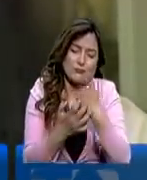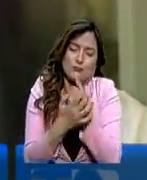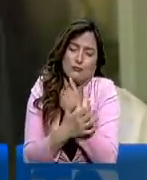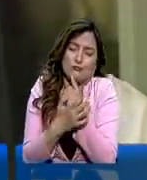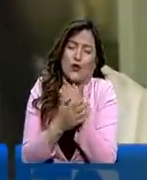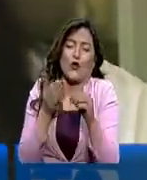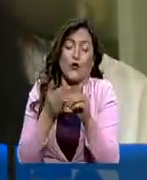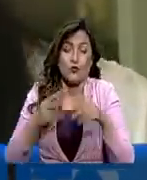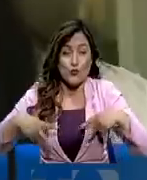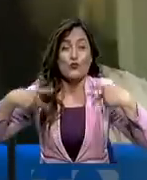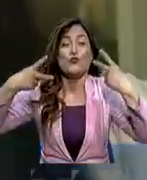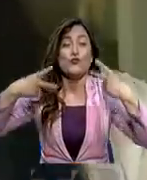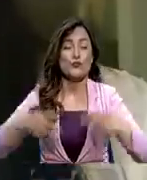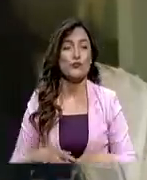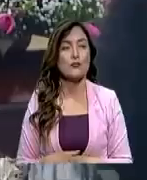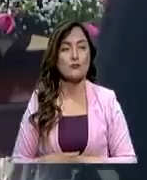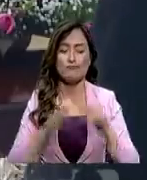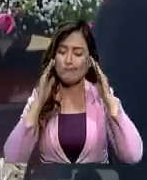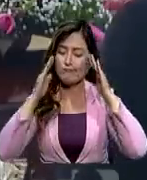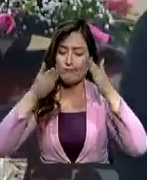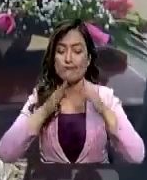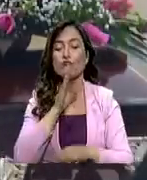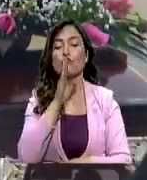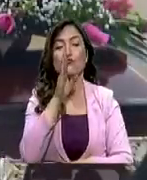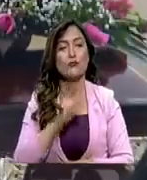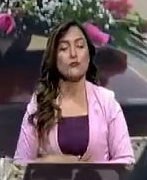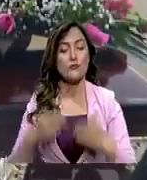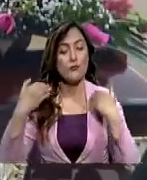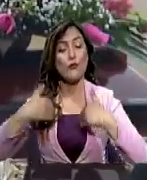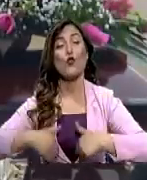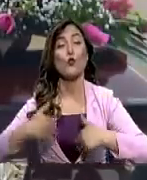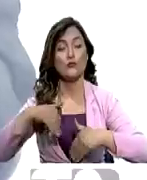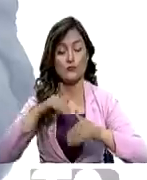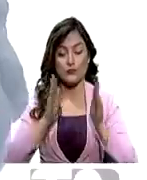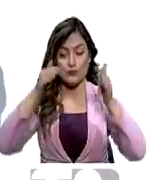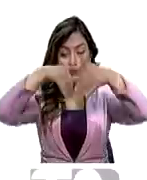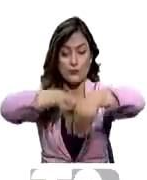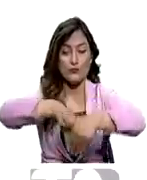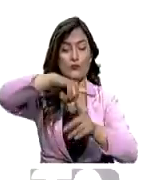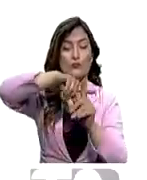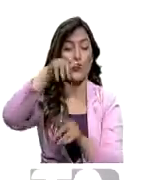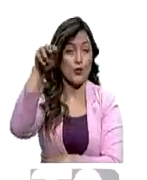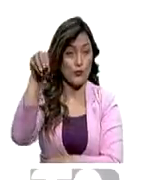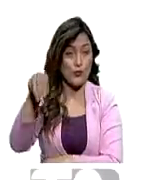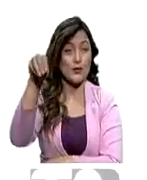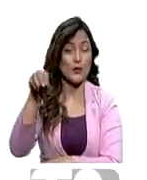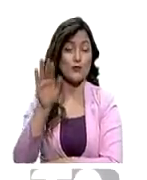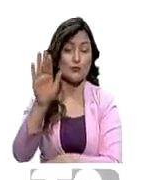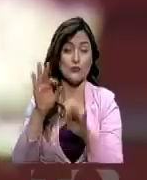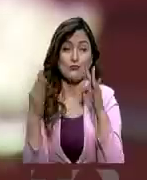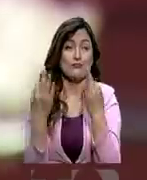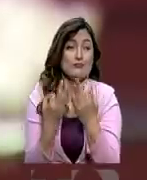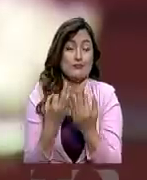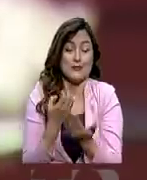su propósito de vida y a eso se entregó. El cuerpo de la mujer será enterrado hoy martes. La familia de la activista no